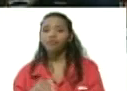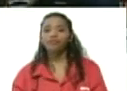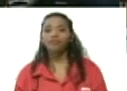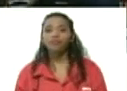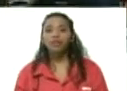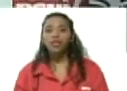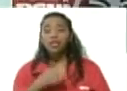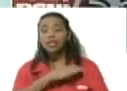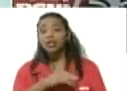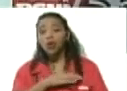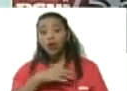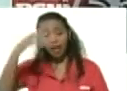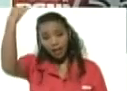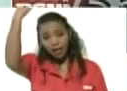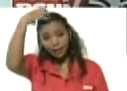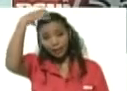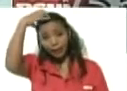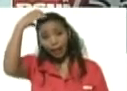Rey de los Idiotas,